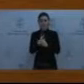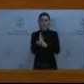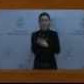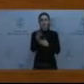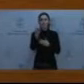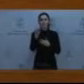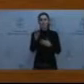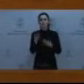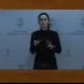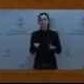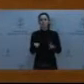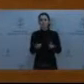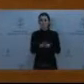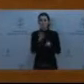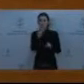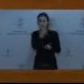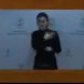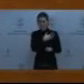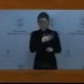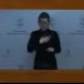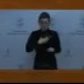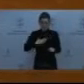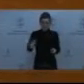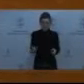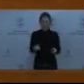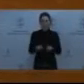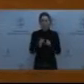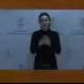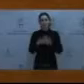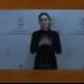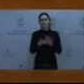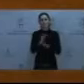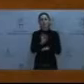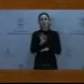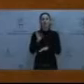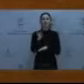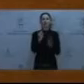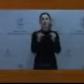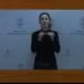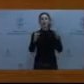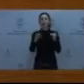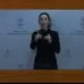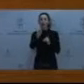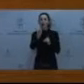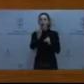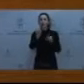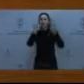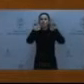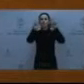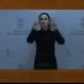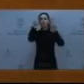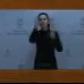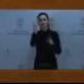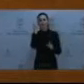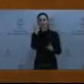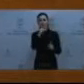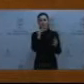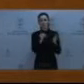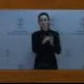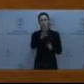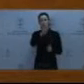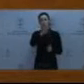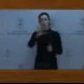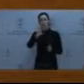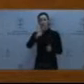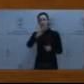no. Si quiere podemos hablar si existe o preguntarnos si existe esa equiparación entre los profesores, los